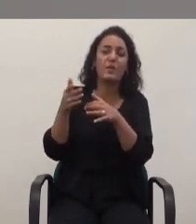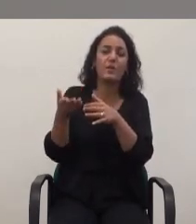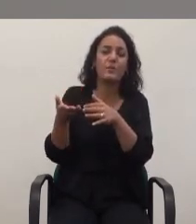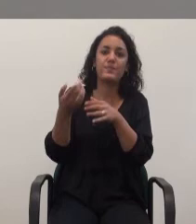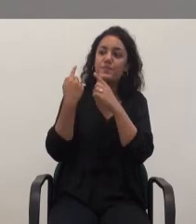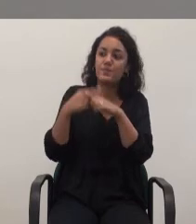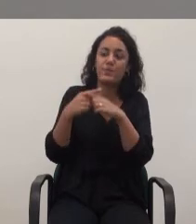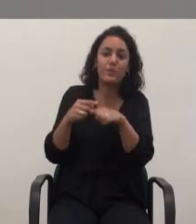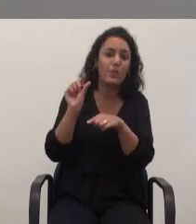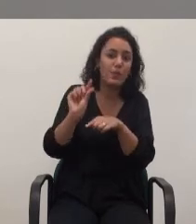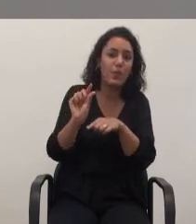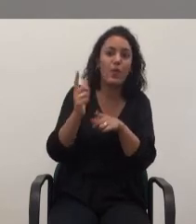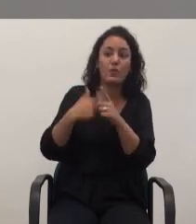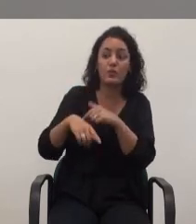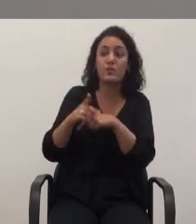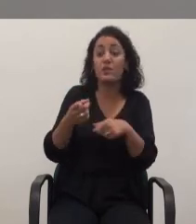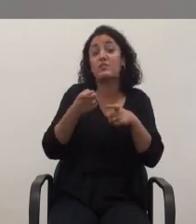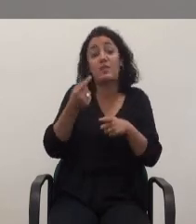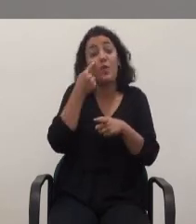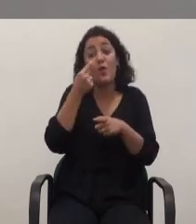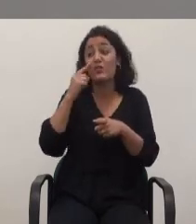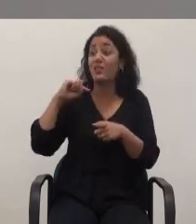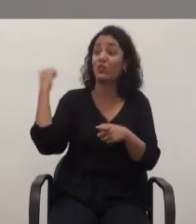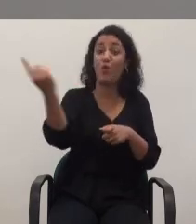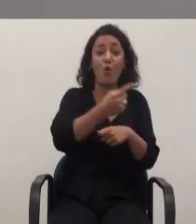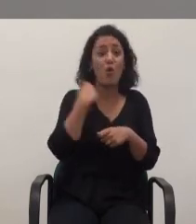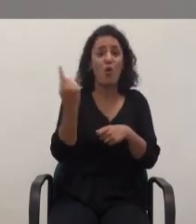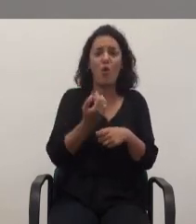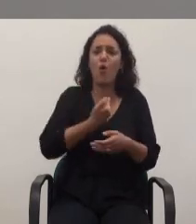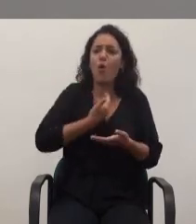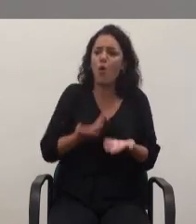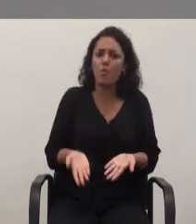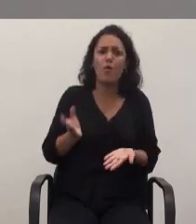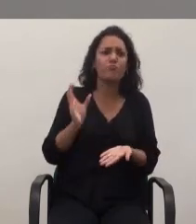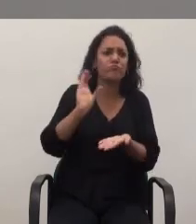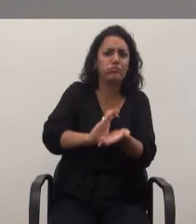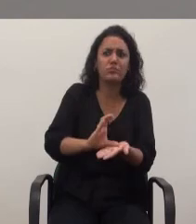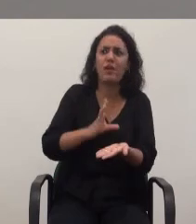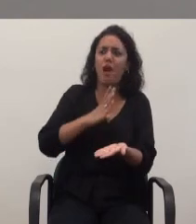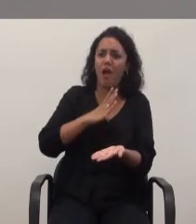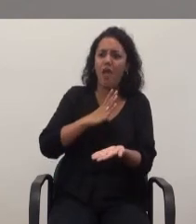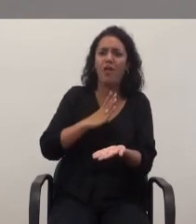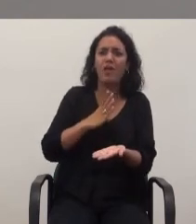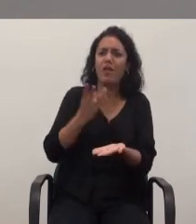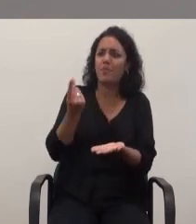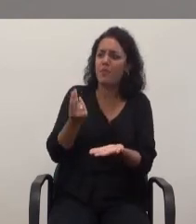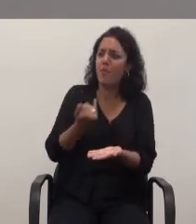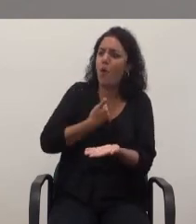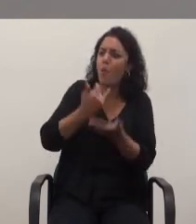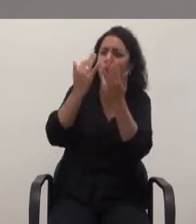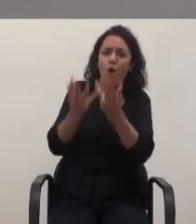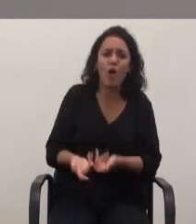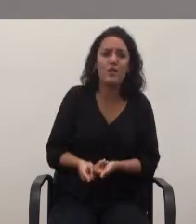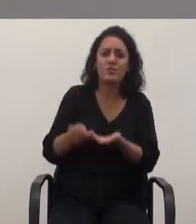que todos conozcamos, es la dimensión presupuestal que la institución tiene, o las formas en las que el dinero se ejecuta en una